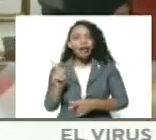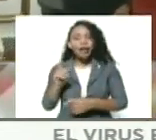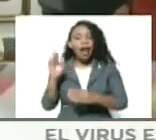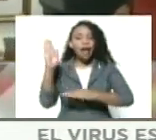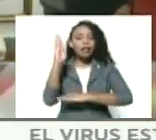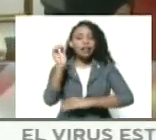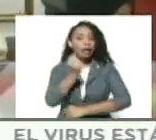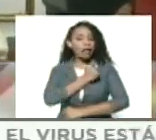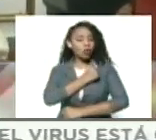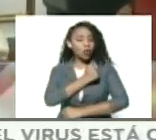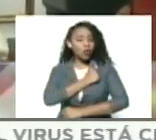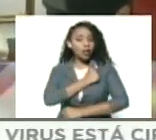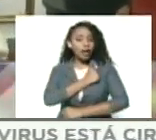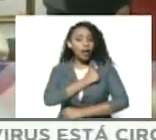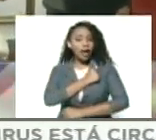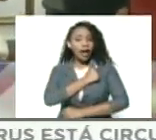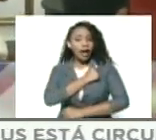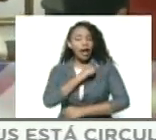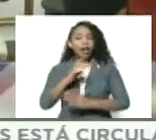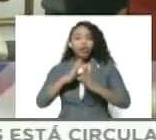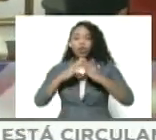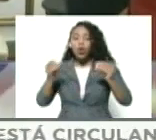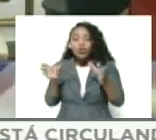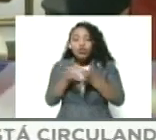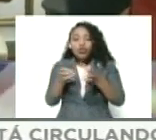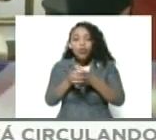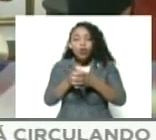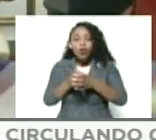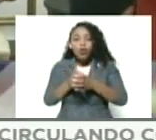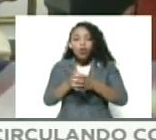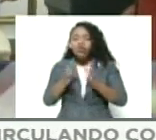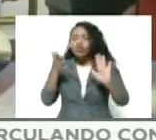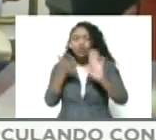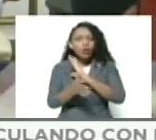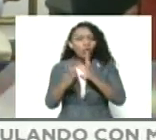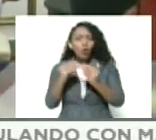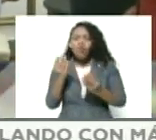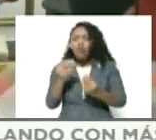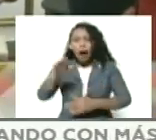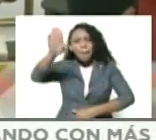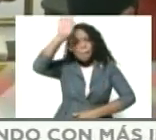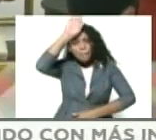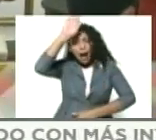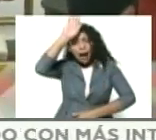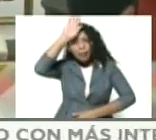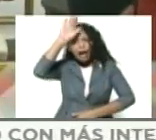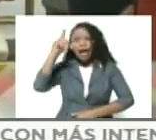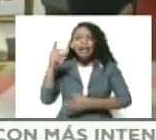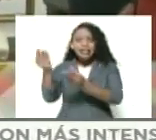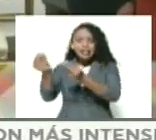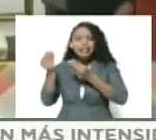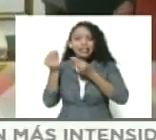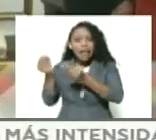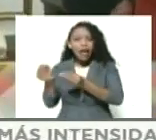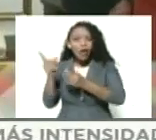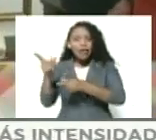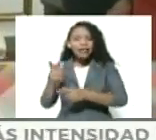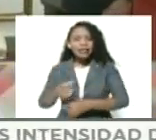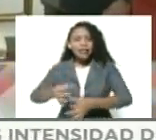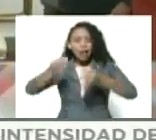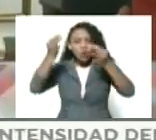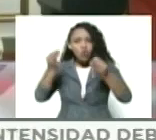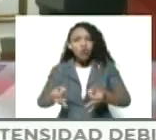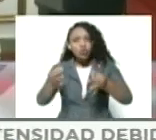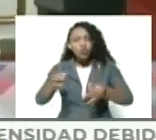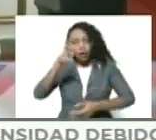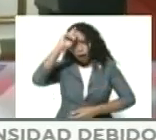Católica, al Nuncio Apostólico, pero sobre todo al Papa Francisco, por haberle dado este justo reconocimiento